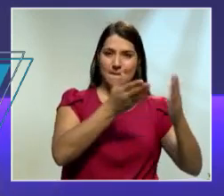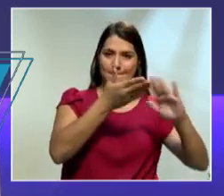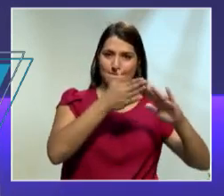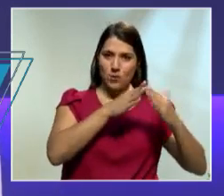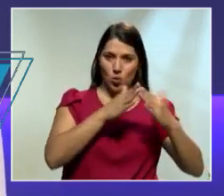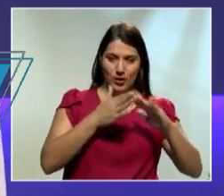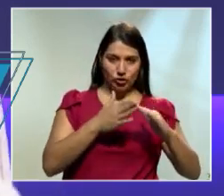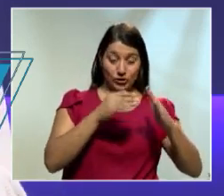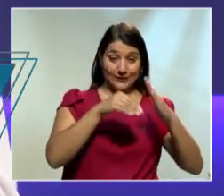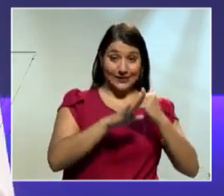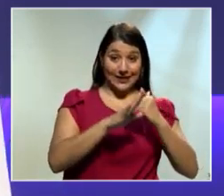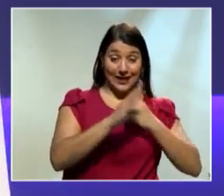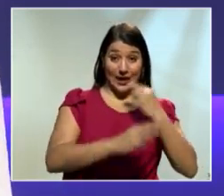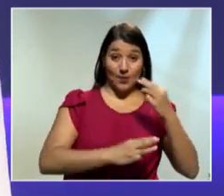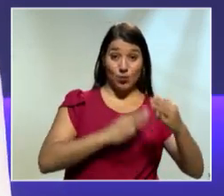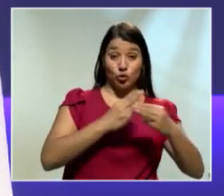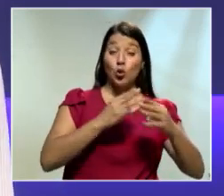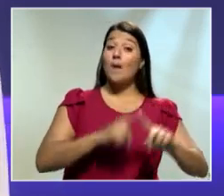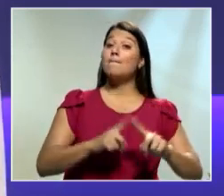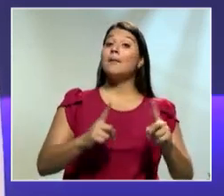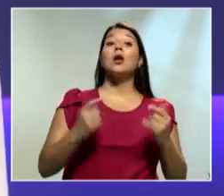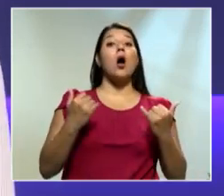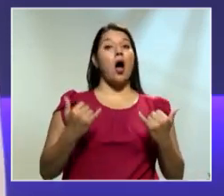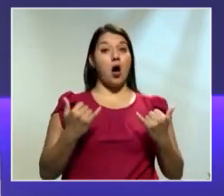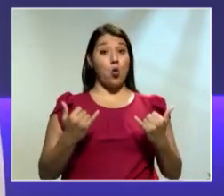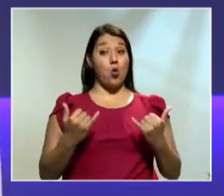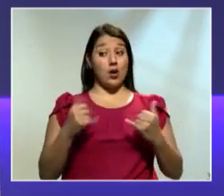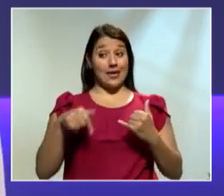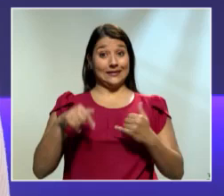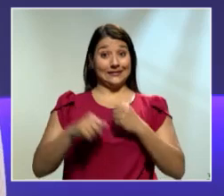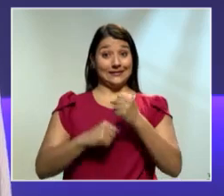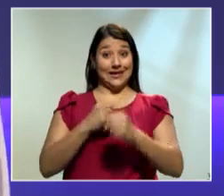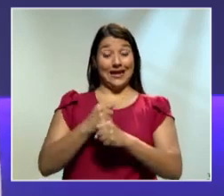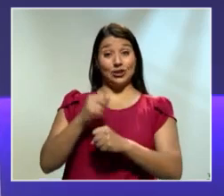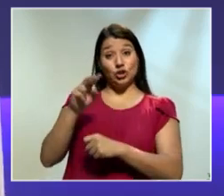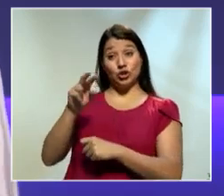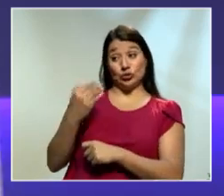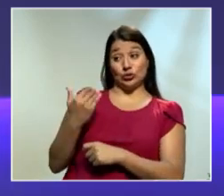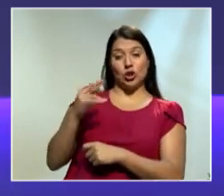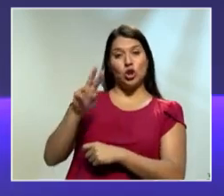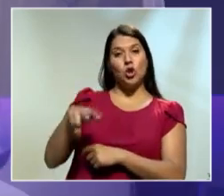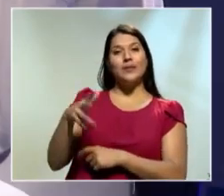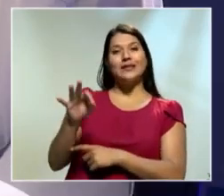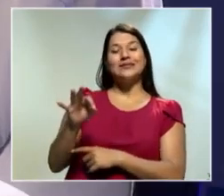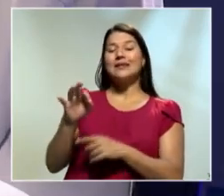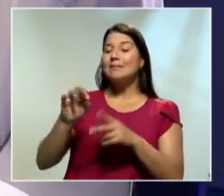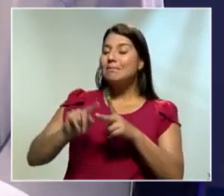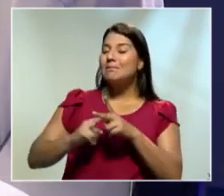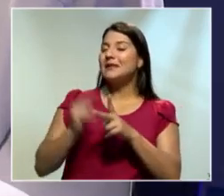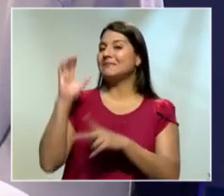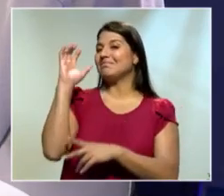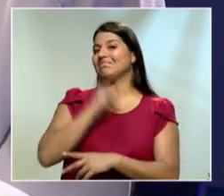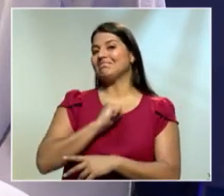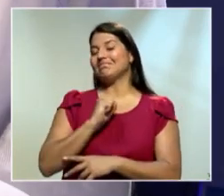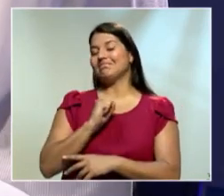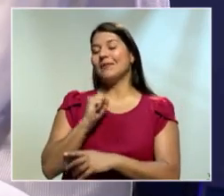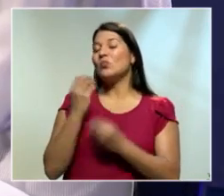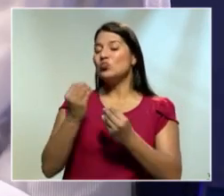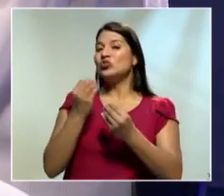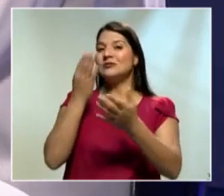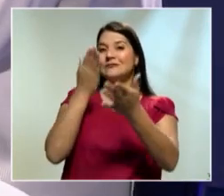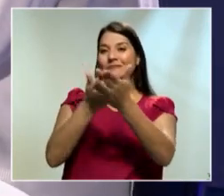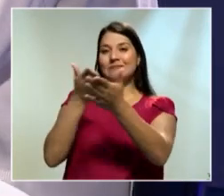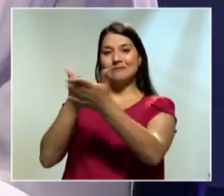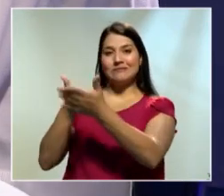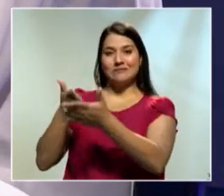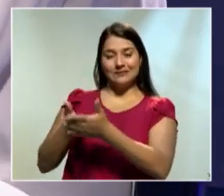existen en el planeta. Pero ahora, ya en pleno 2019, se comienzan a percibir las consecuencias propias de este cambio climático y